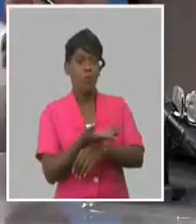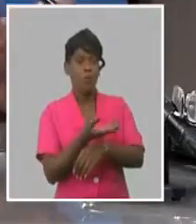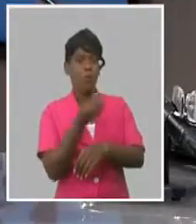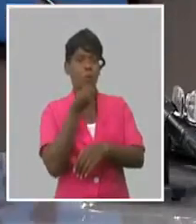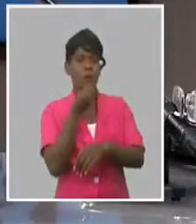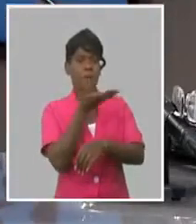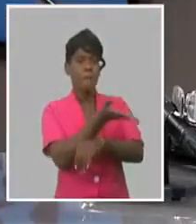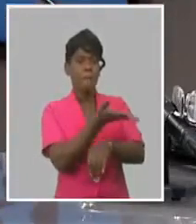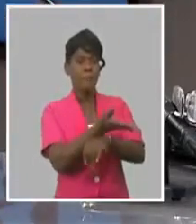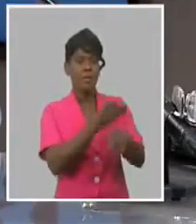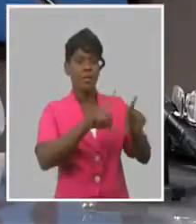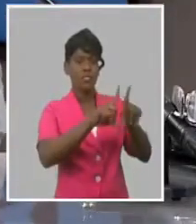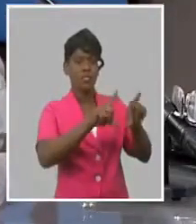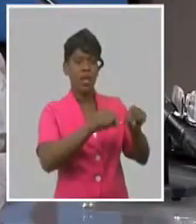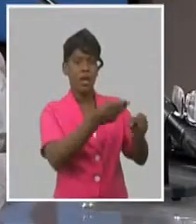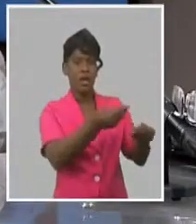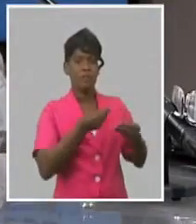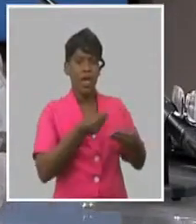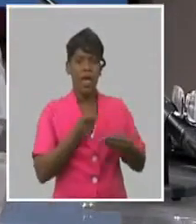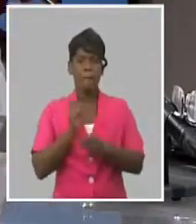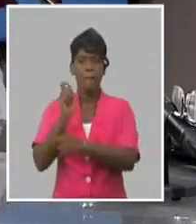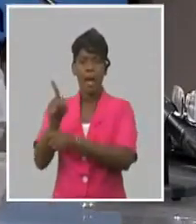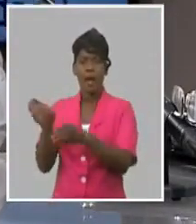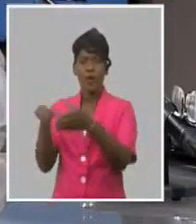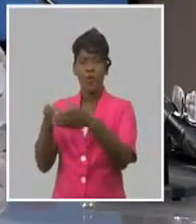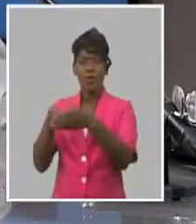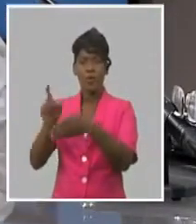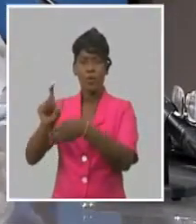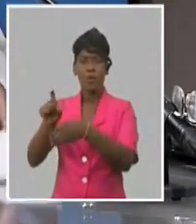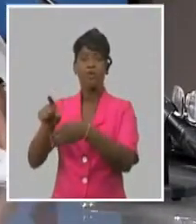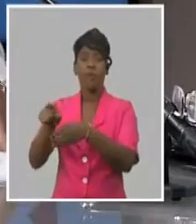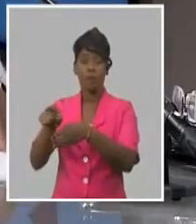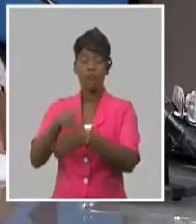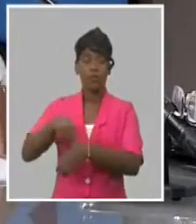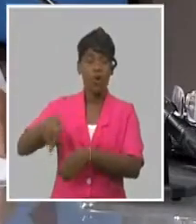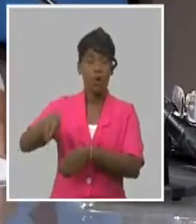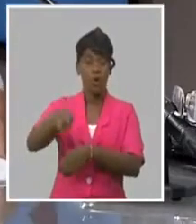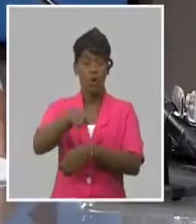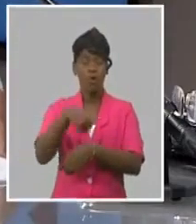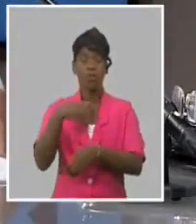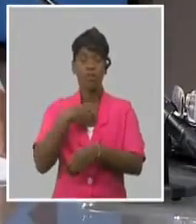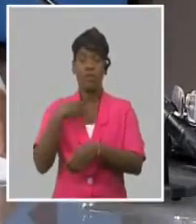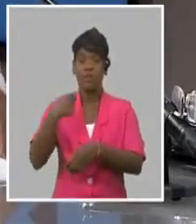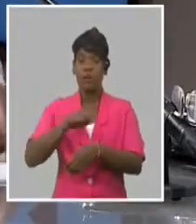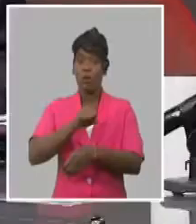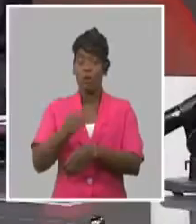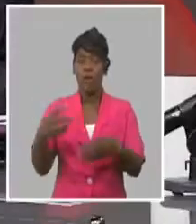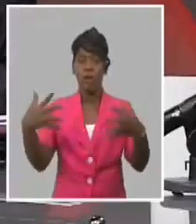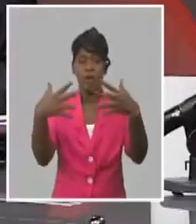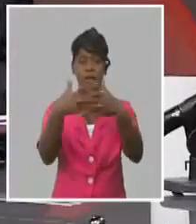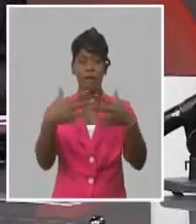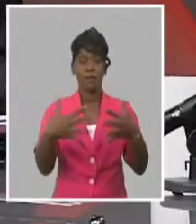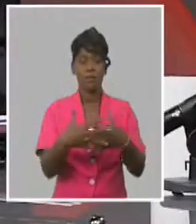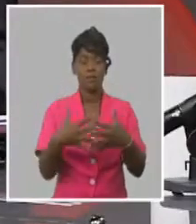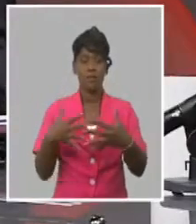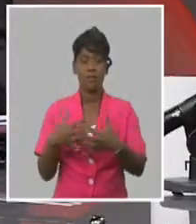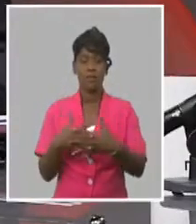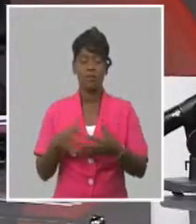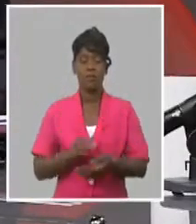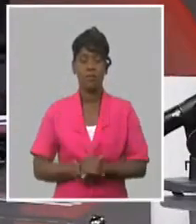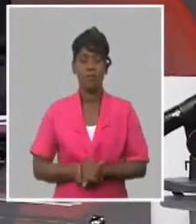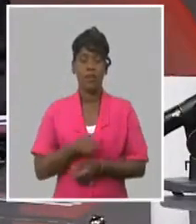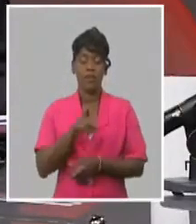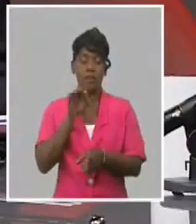seis, seis salarios. Bueno, estas son las ideas generales que teníamos. Son elementos iniciales, de todas